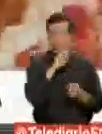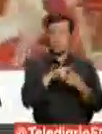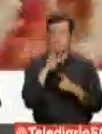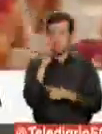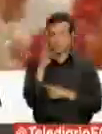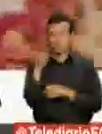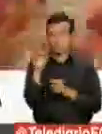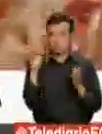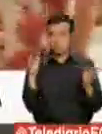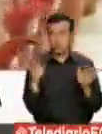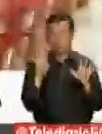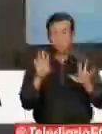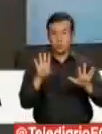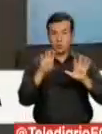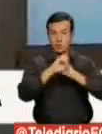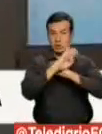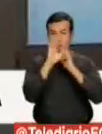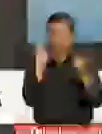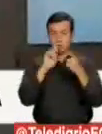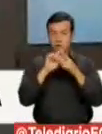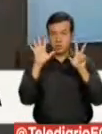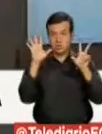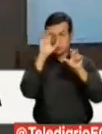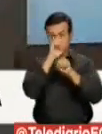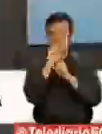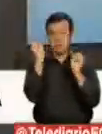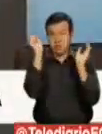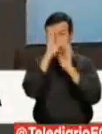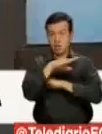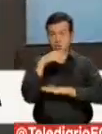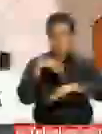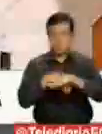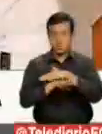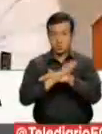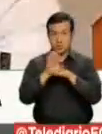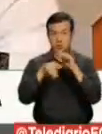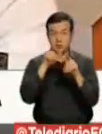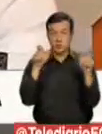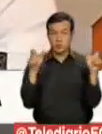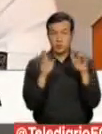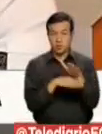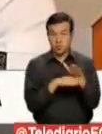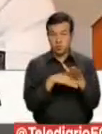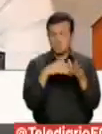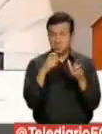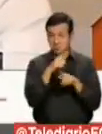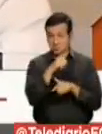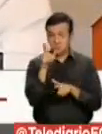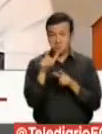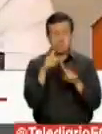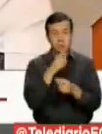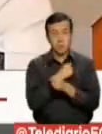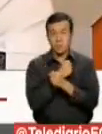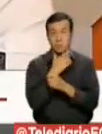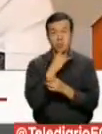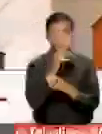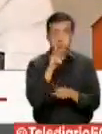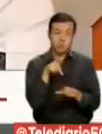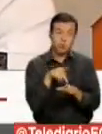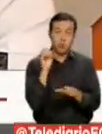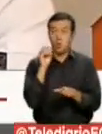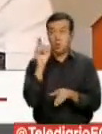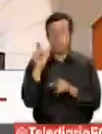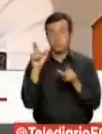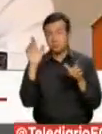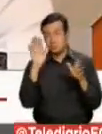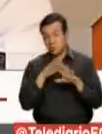de la mañana a 20 horas. La entrada es gratuita. Toda la gente que le guste la cocina, que sean aficionados, que sean profesionales, que